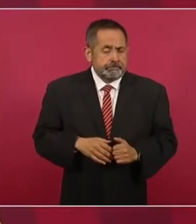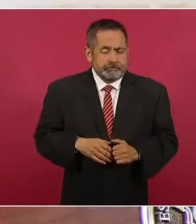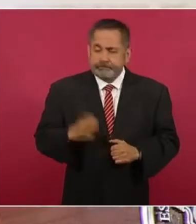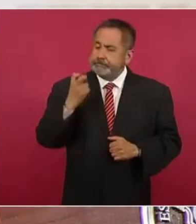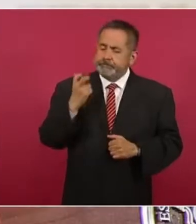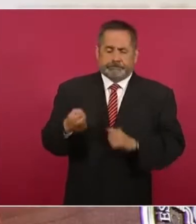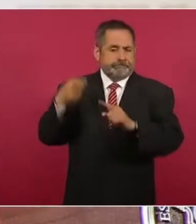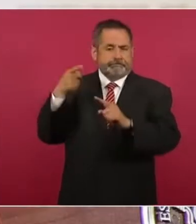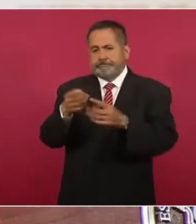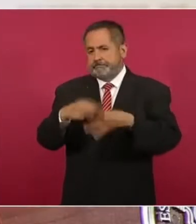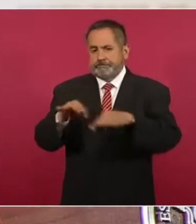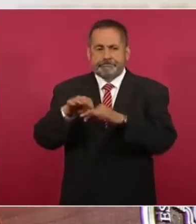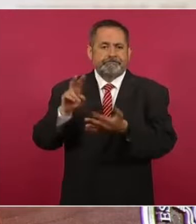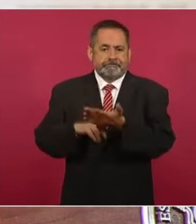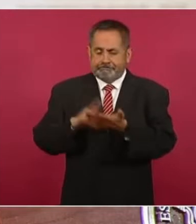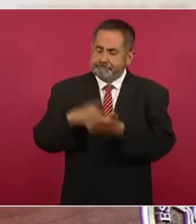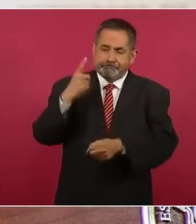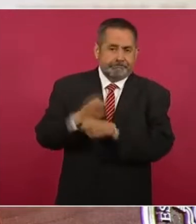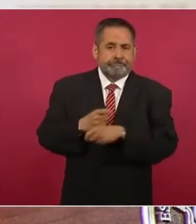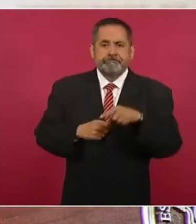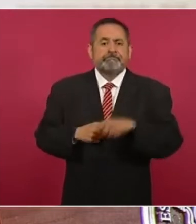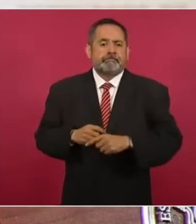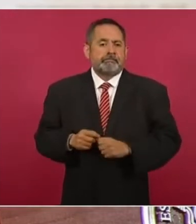Eso es fundamental.